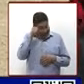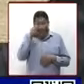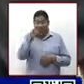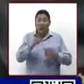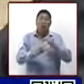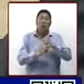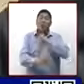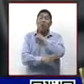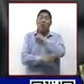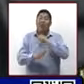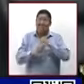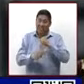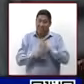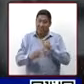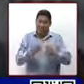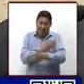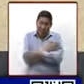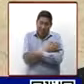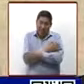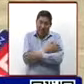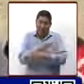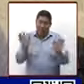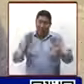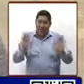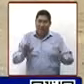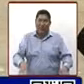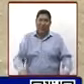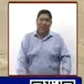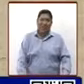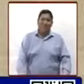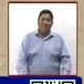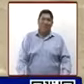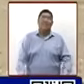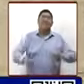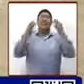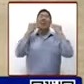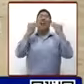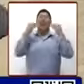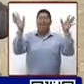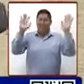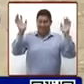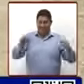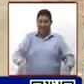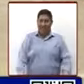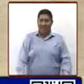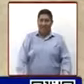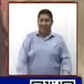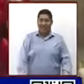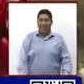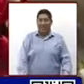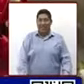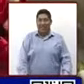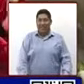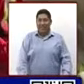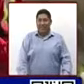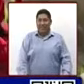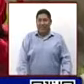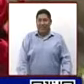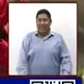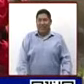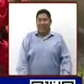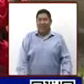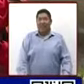también va a tener que nomás darle un abrazo ahorita. Sí, sí. ¿No? Como madrina, muy bien, listo. Muchas gracias, bien, por cuidármela.